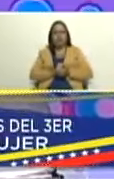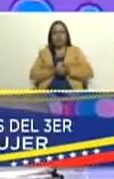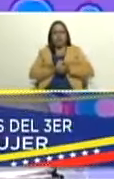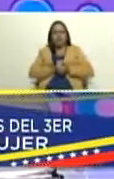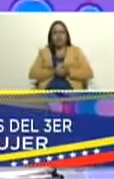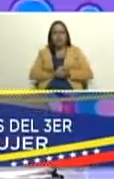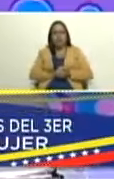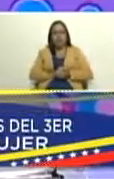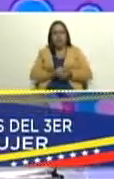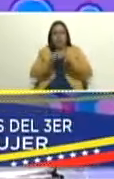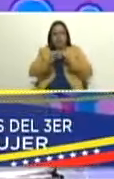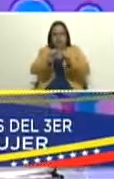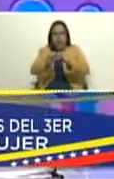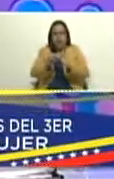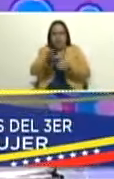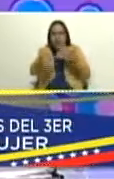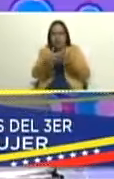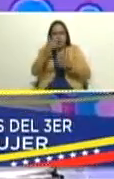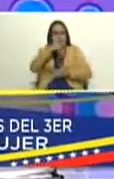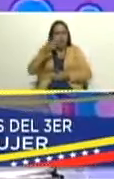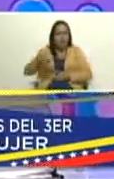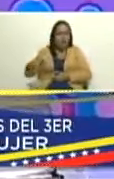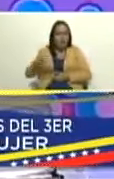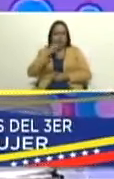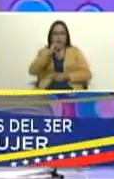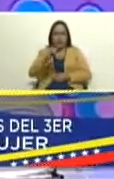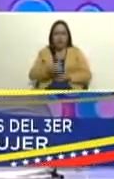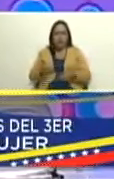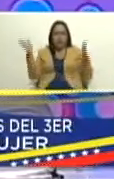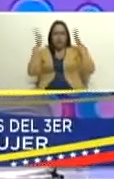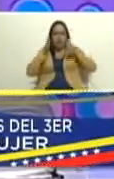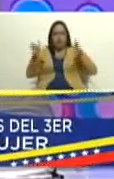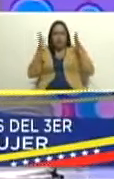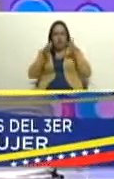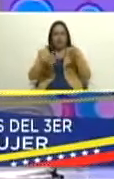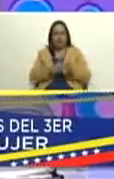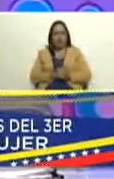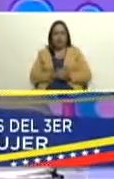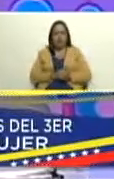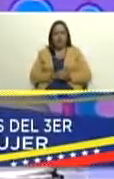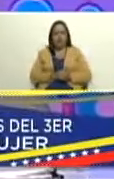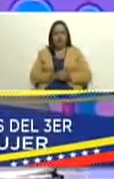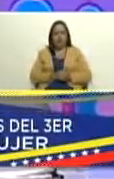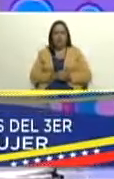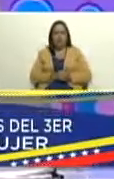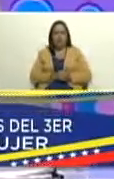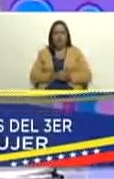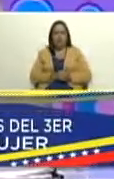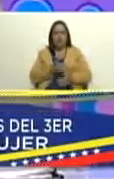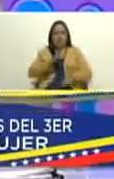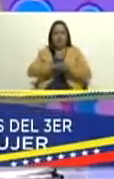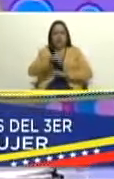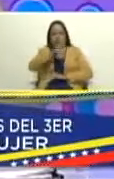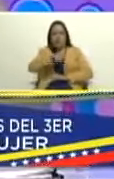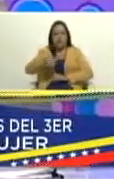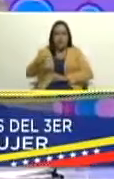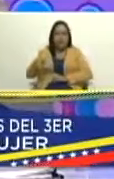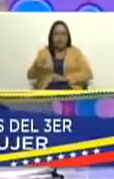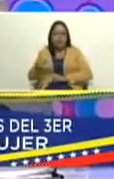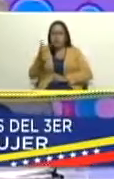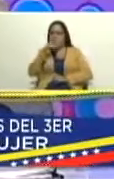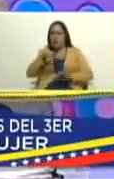a todo nuestro pueblo informado, orientado. Bueno, porque si la gente la dejábamos